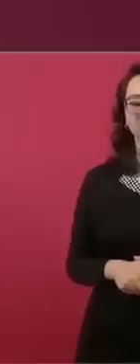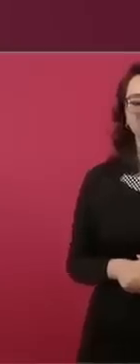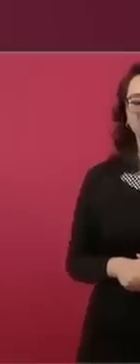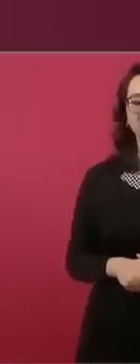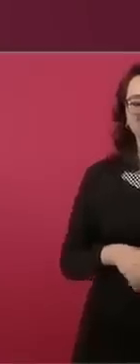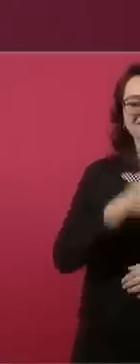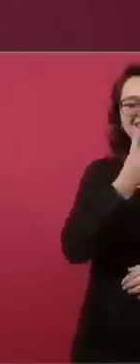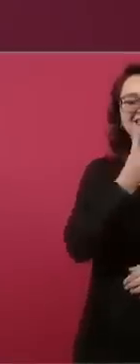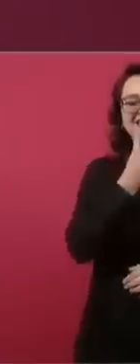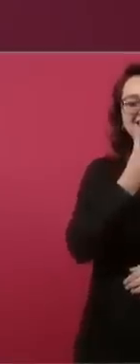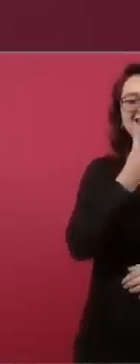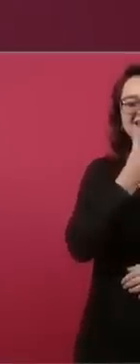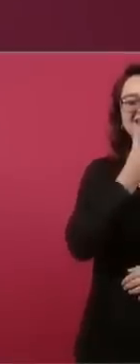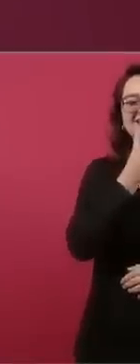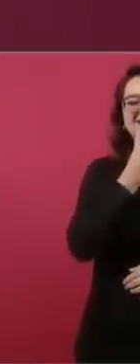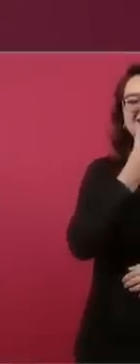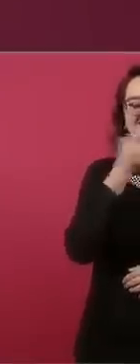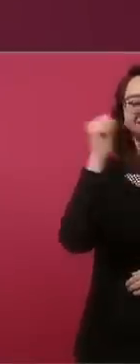estarse riendo siempre,